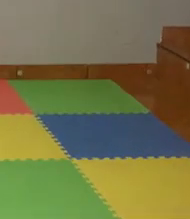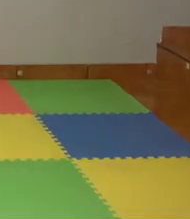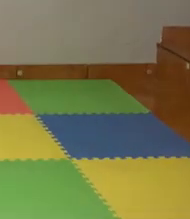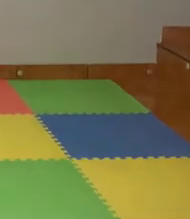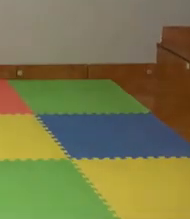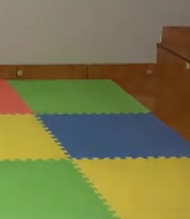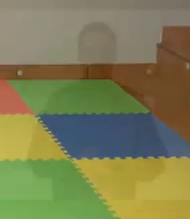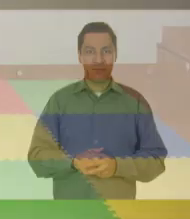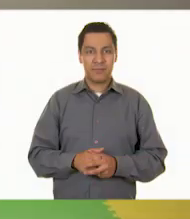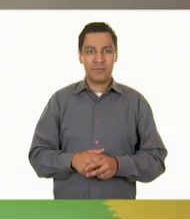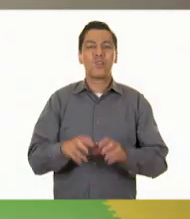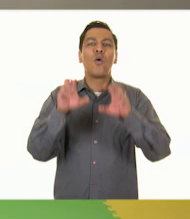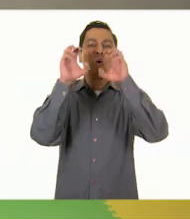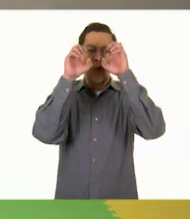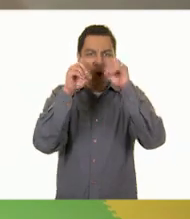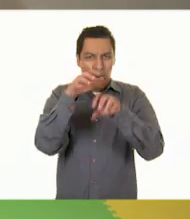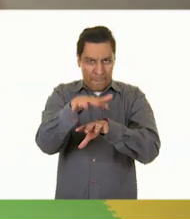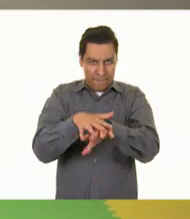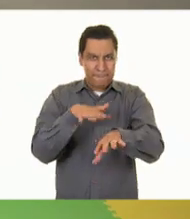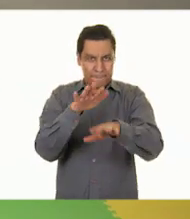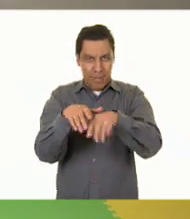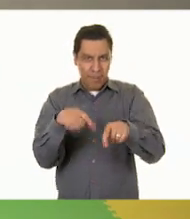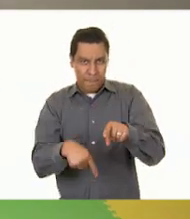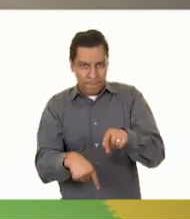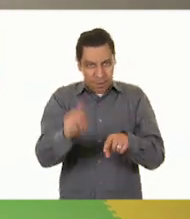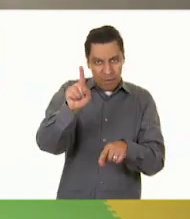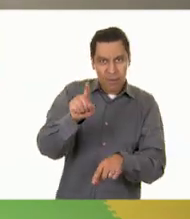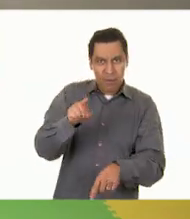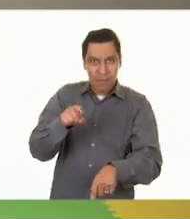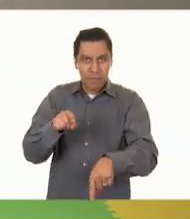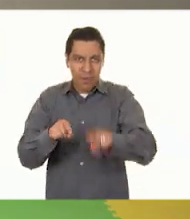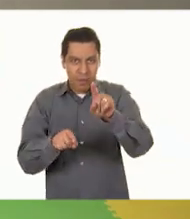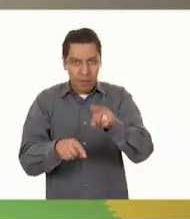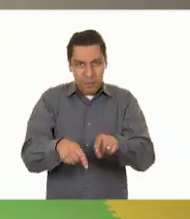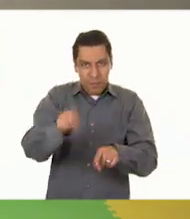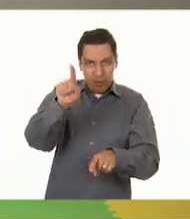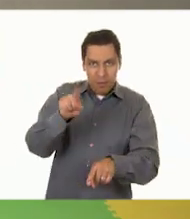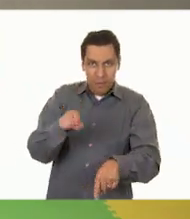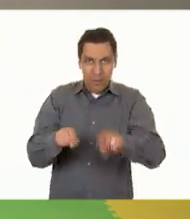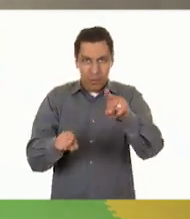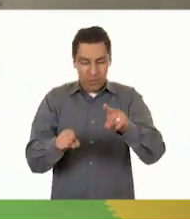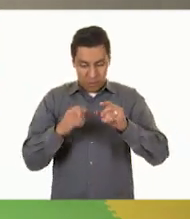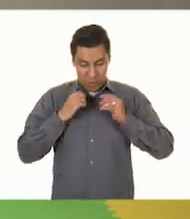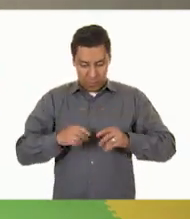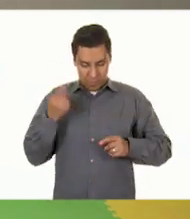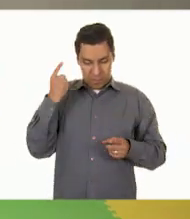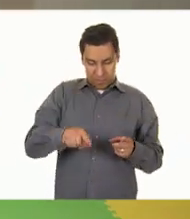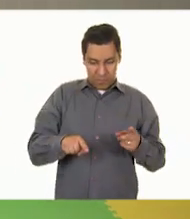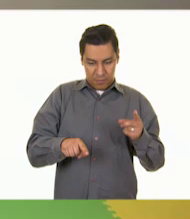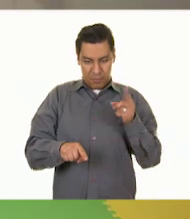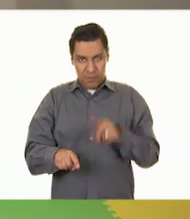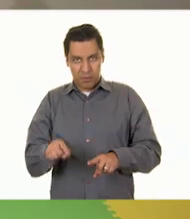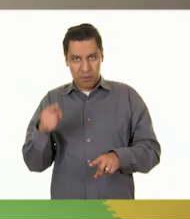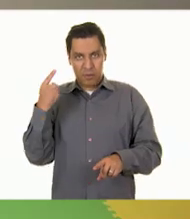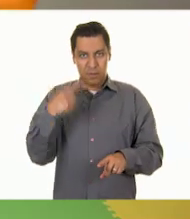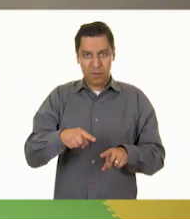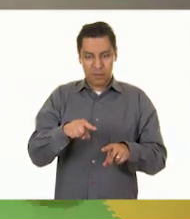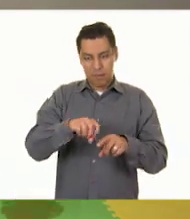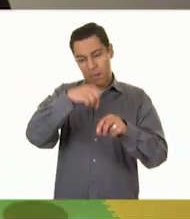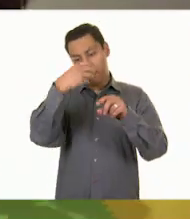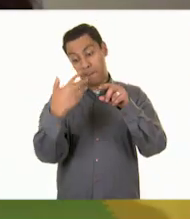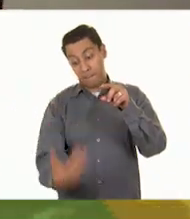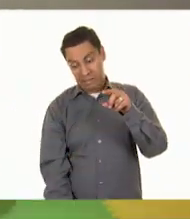inténtelo con el pie lo importante es poner a prueba tu motricidad lleva el globo de un lado a otro sin que toque el suelo